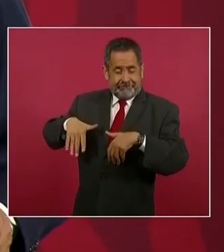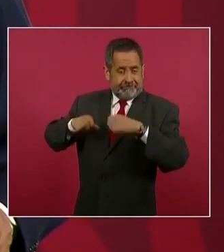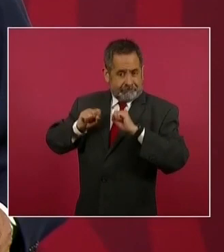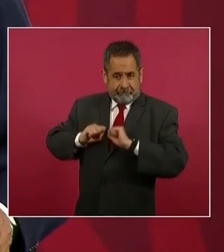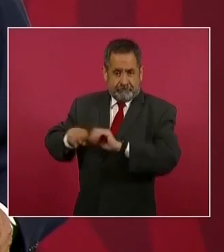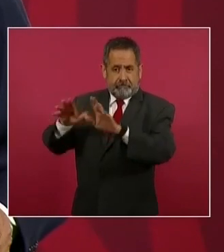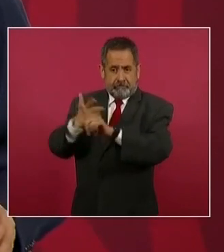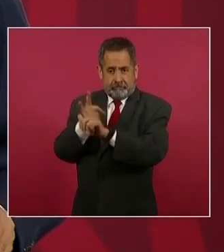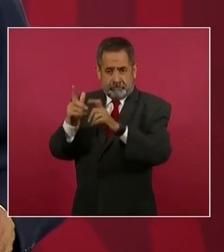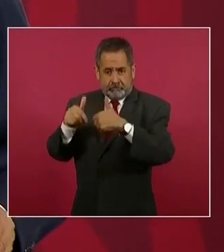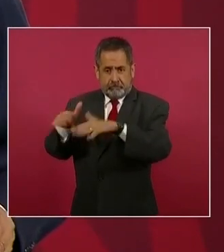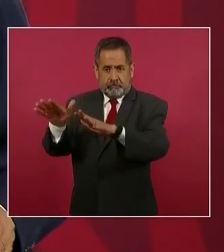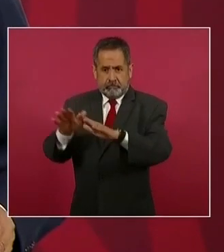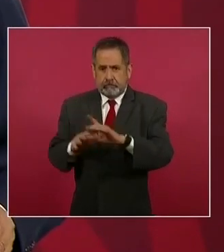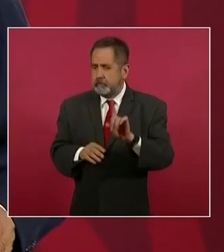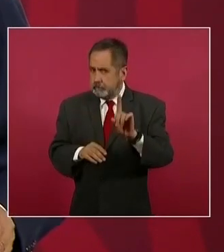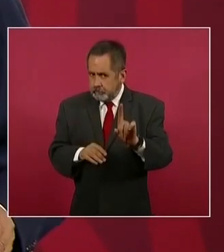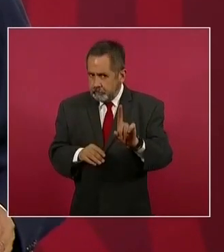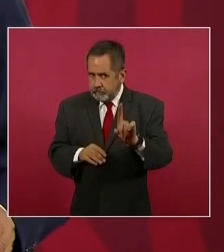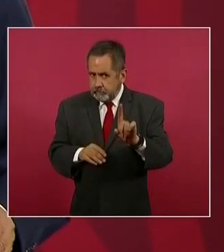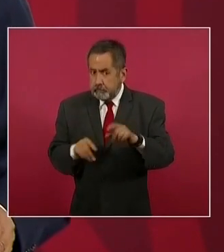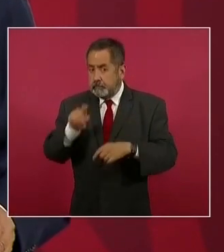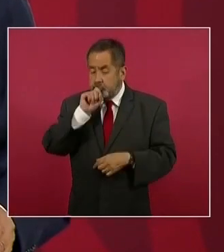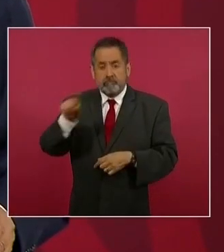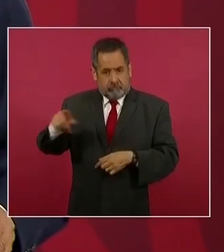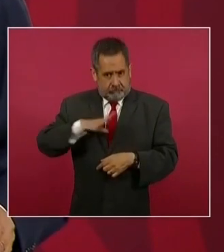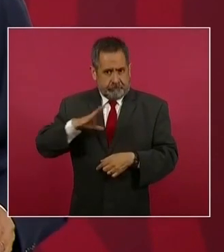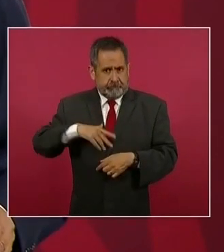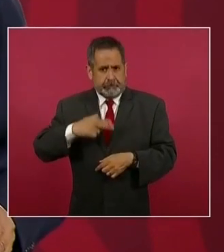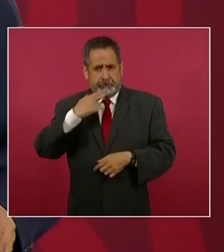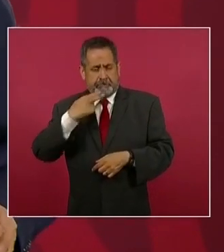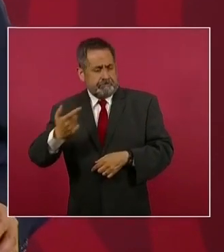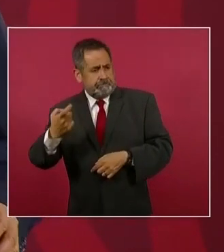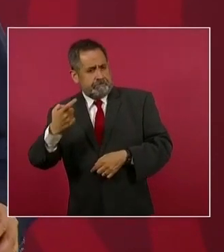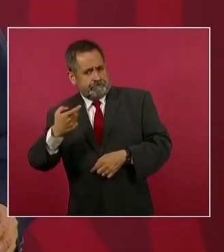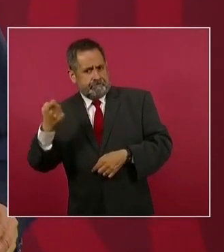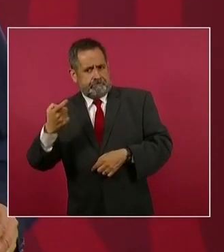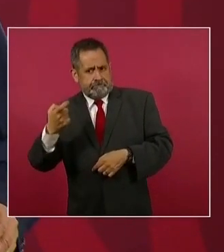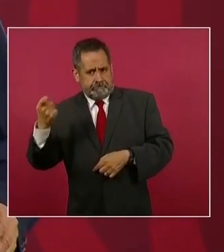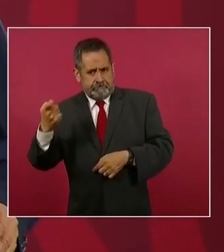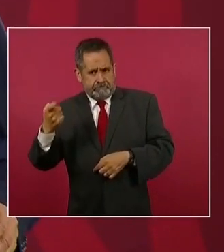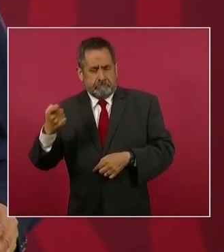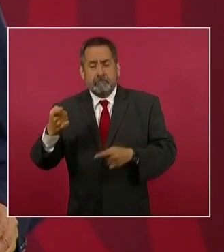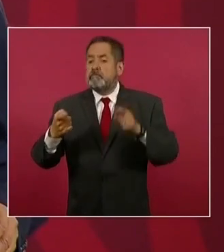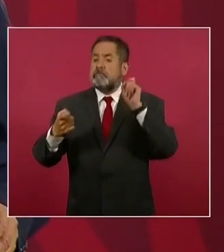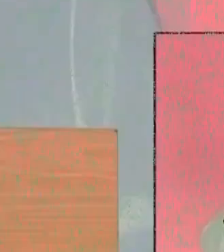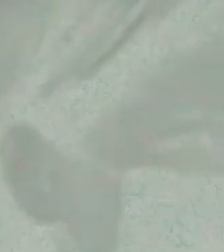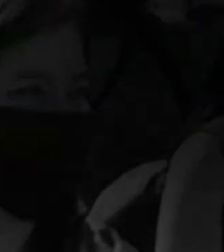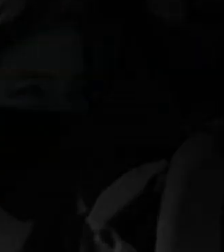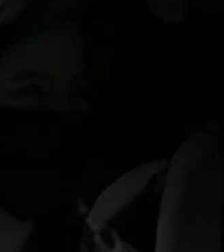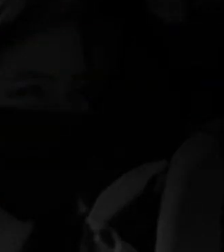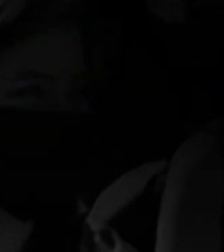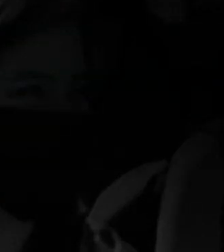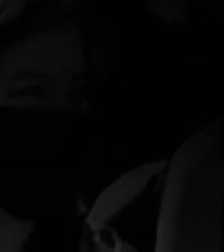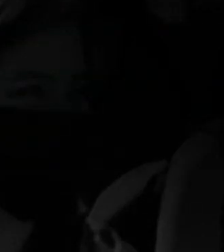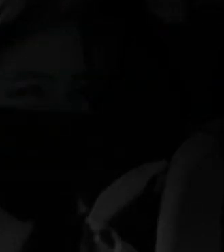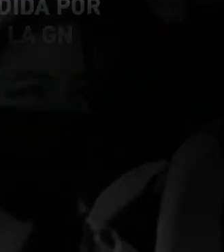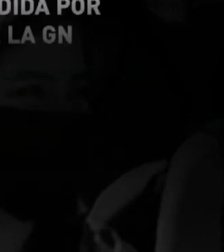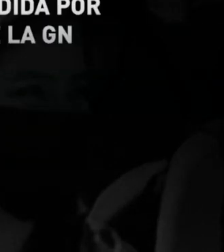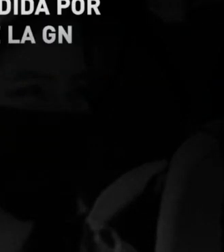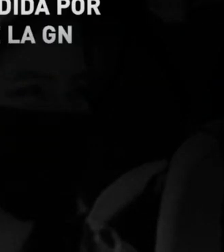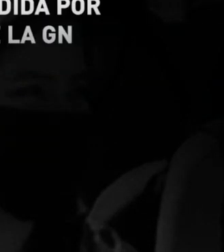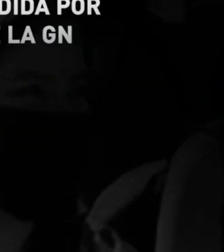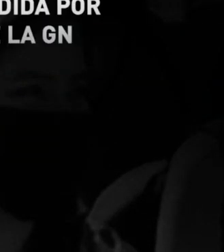también se comprobó que disparó, por lo mismo tiene que estar sujeto a proceso. En el caso de la estudiante